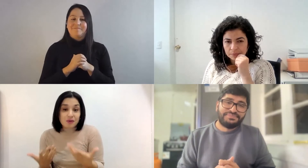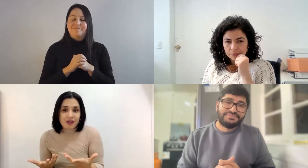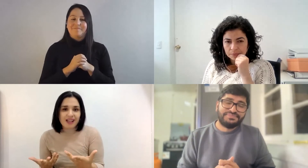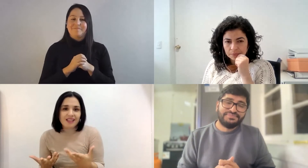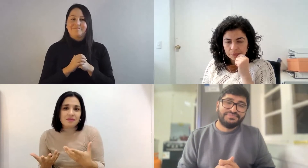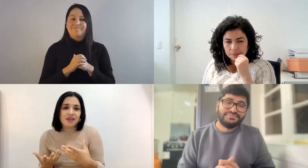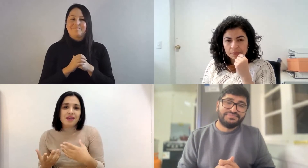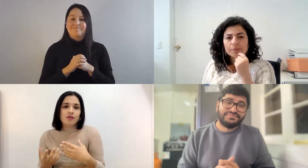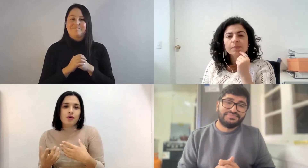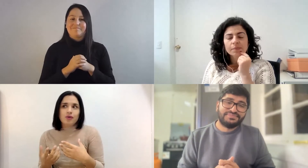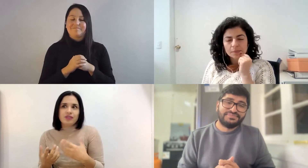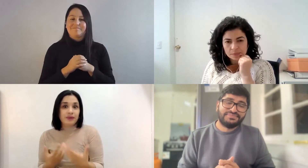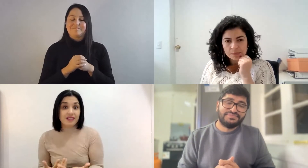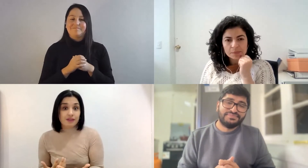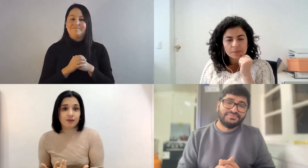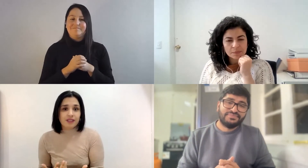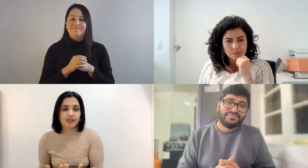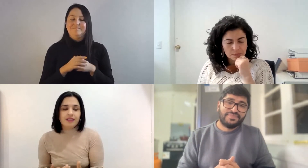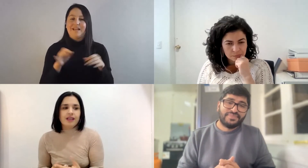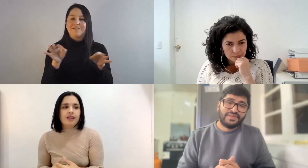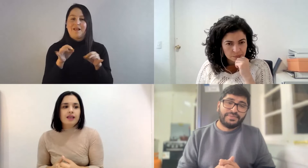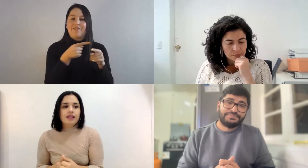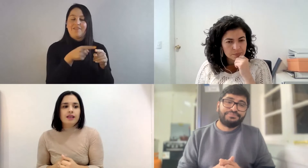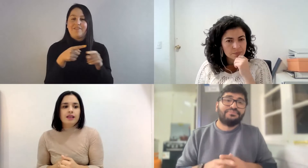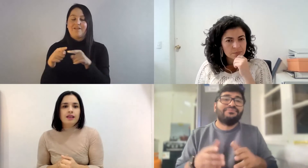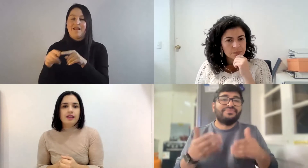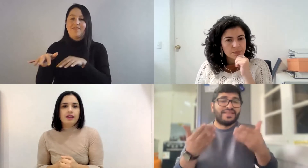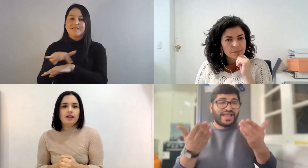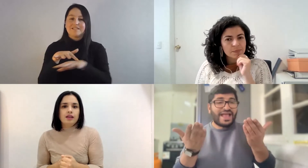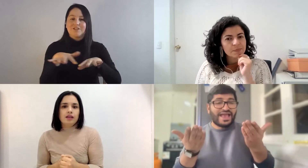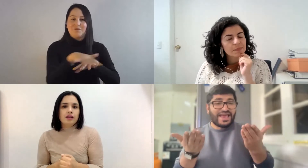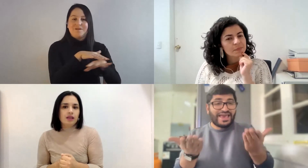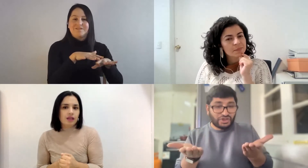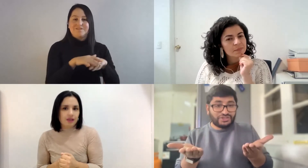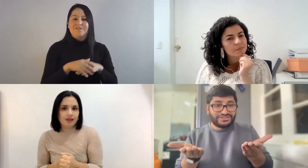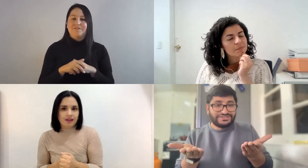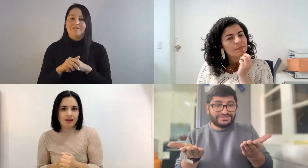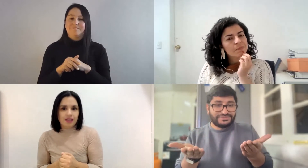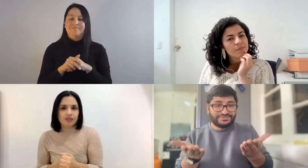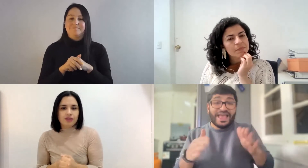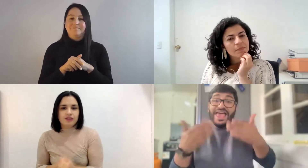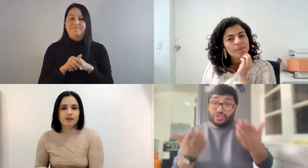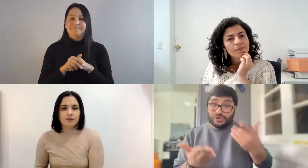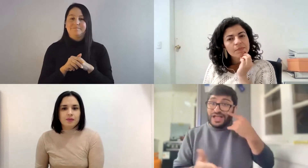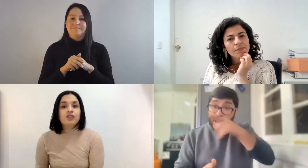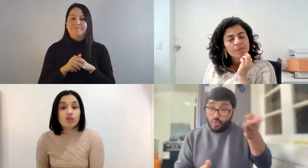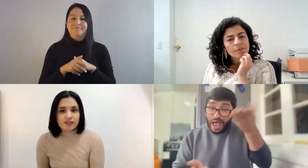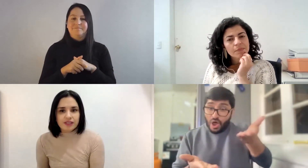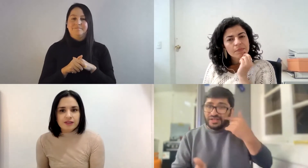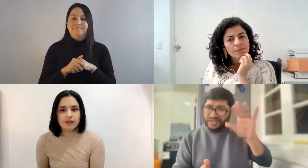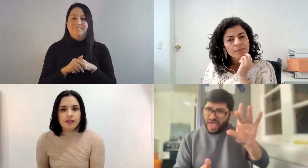como informal también, o se expresan de forma distinta, y eso dice.